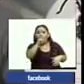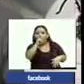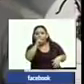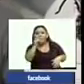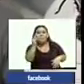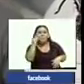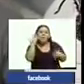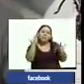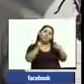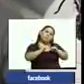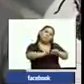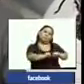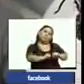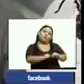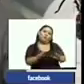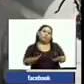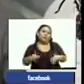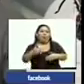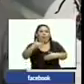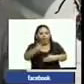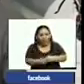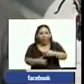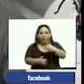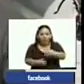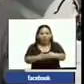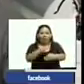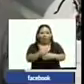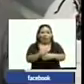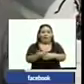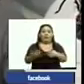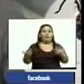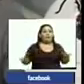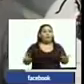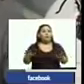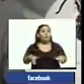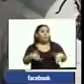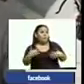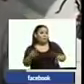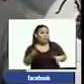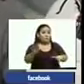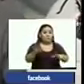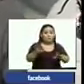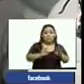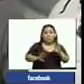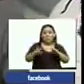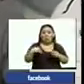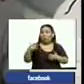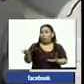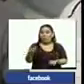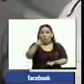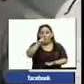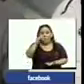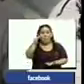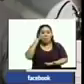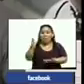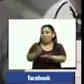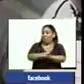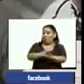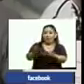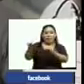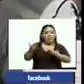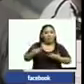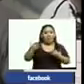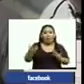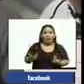ya han fallecido, sin mucho trámite burocrático, ya que muchos quedamos huérfanos por completo y no podemos